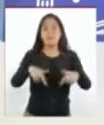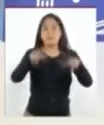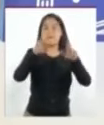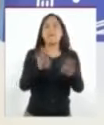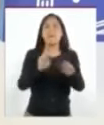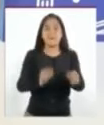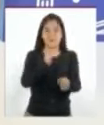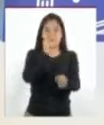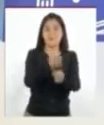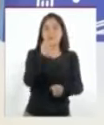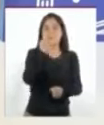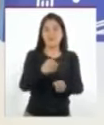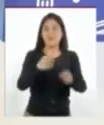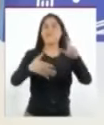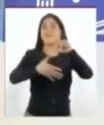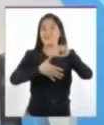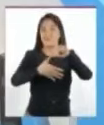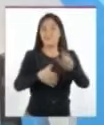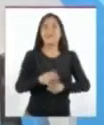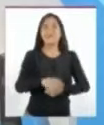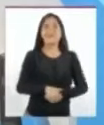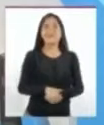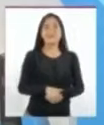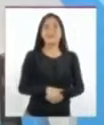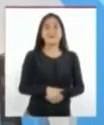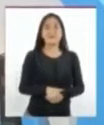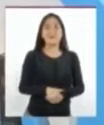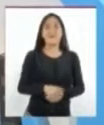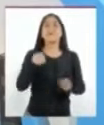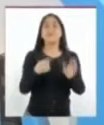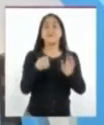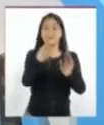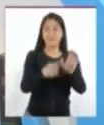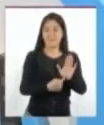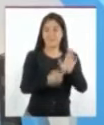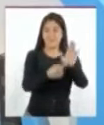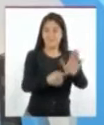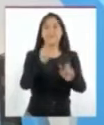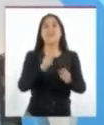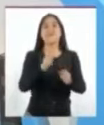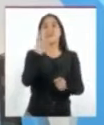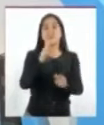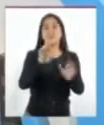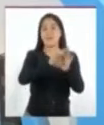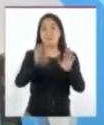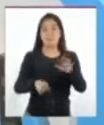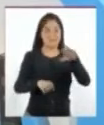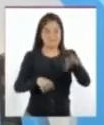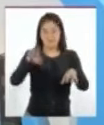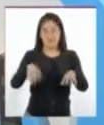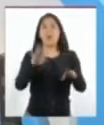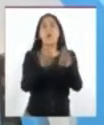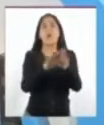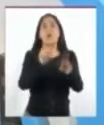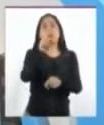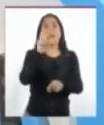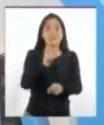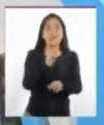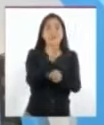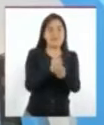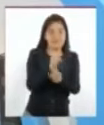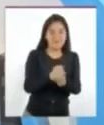a poblar el continente americano. Les mostraré dos ejemplos de vestigios que han ayudado a averiguar más sobre